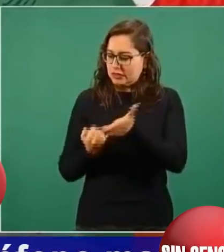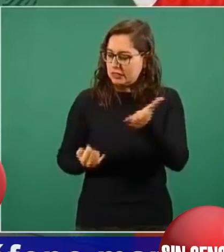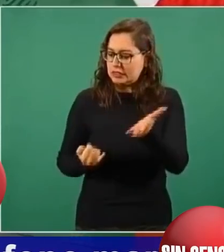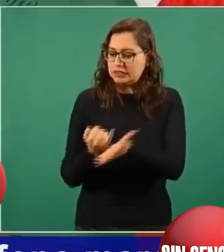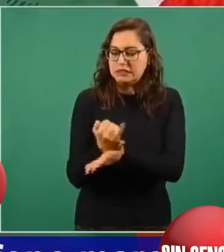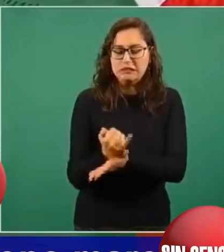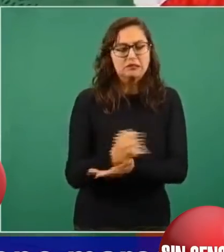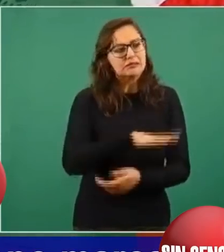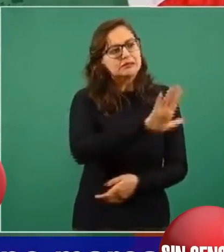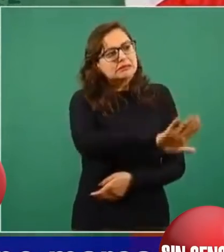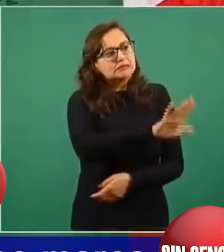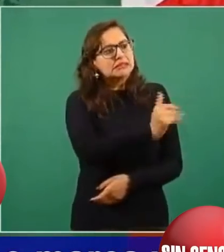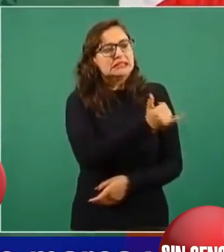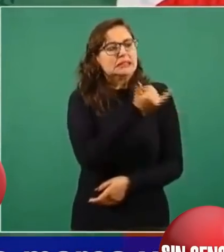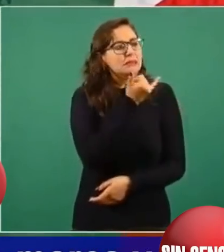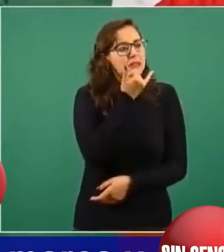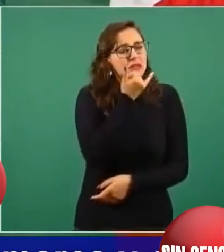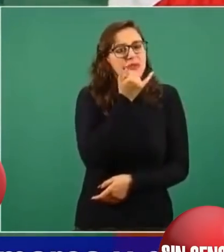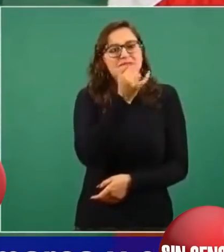tomar esta decisión.